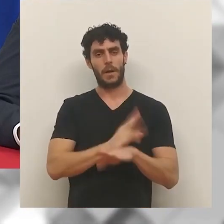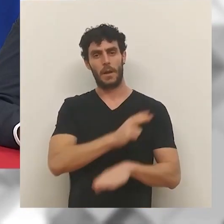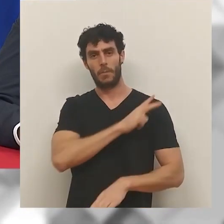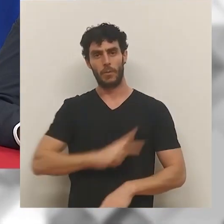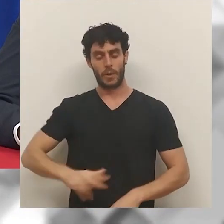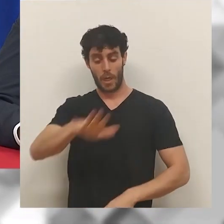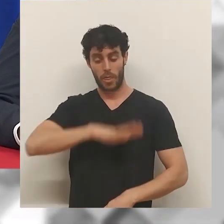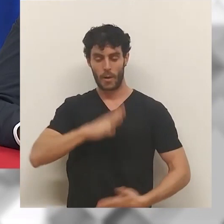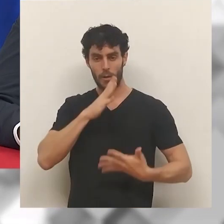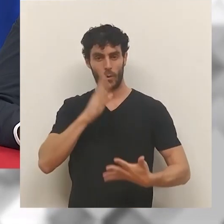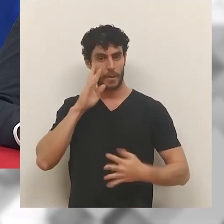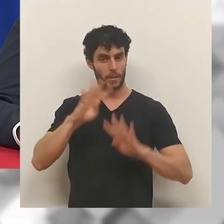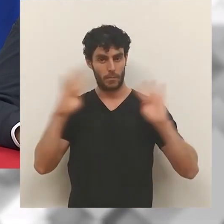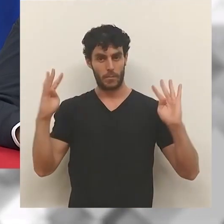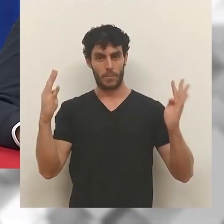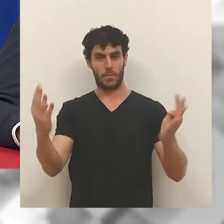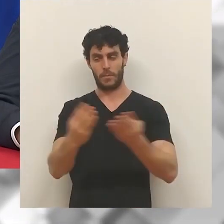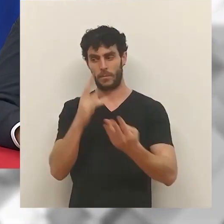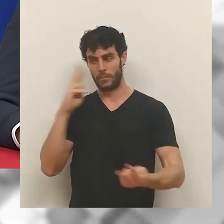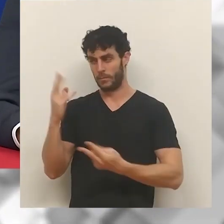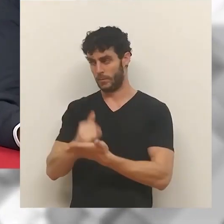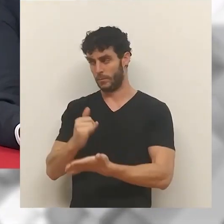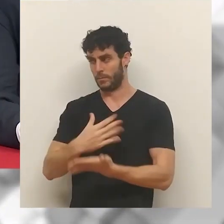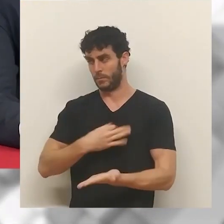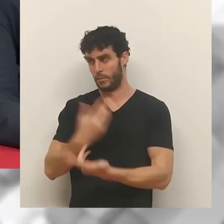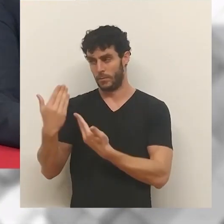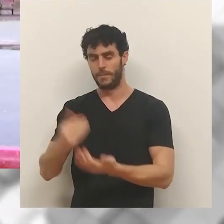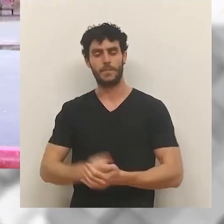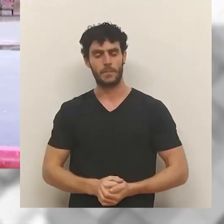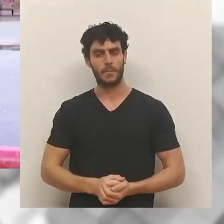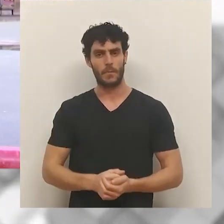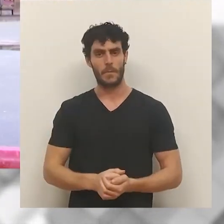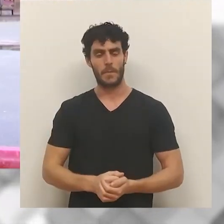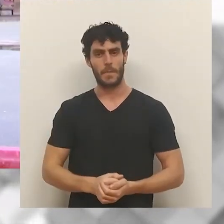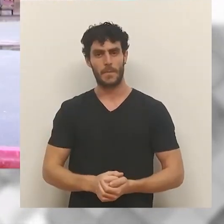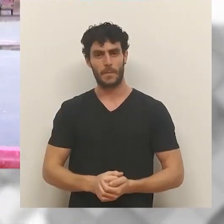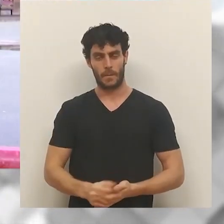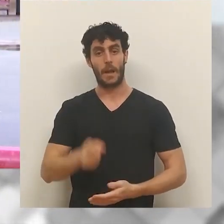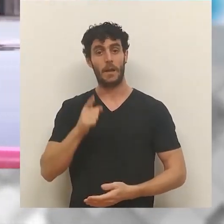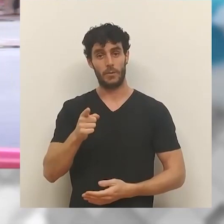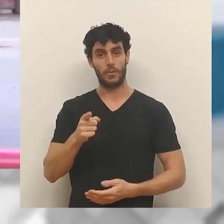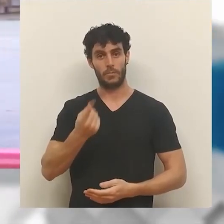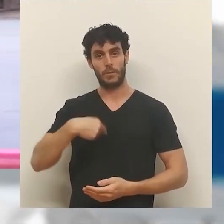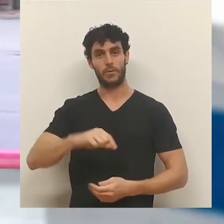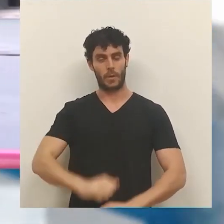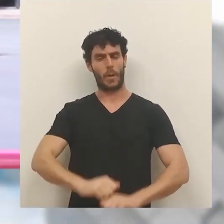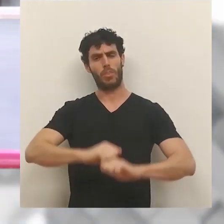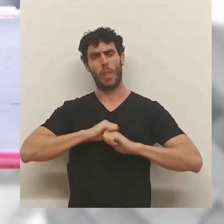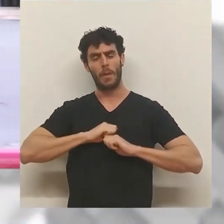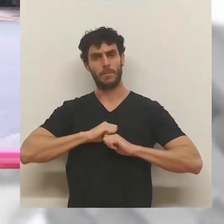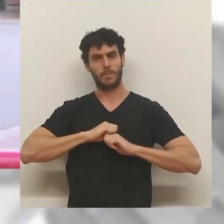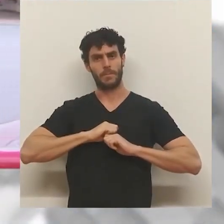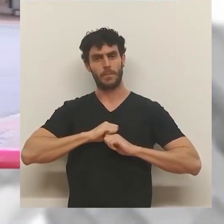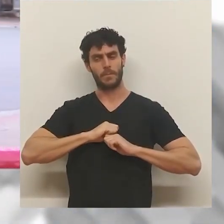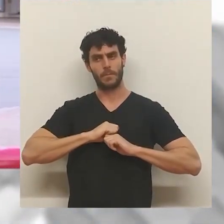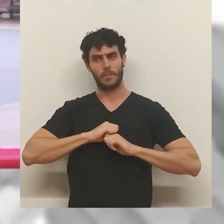Aparcamiento provisional en la zona que ahora mismo está vallada, como han podido ustedes comprobar cuando han pasado por allí. Y